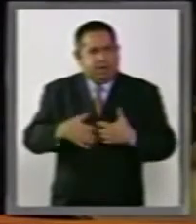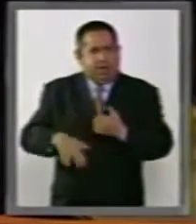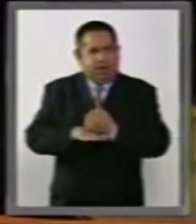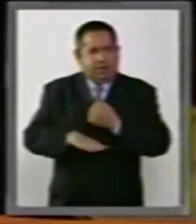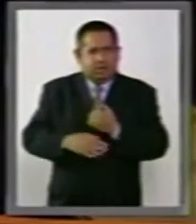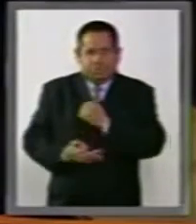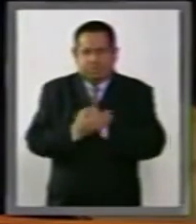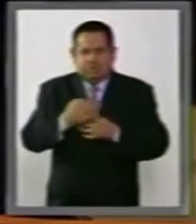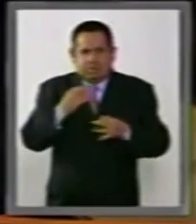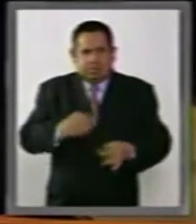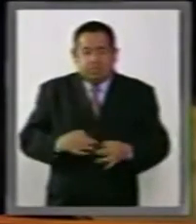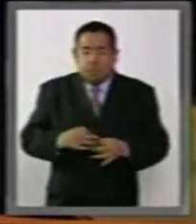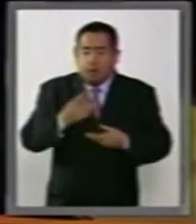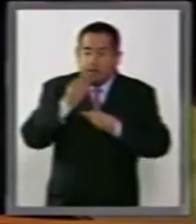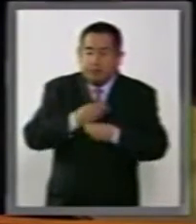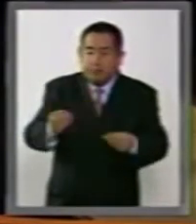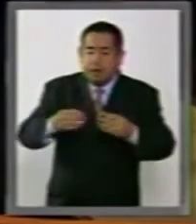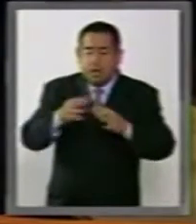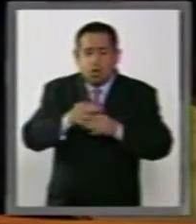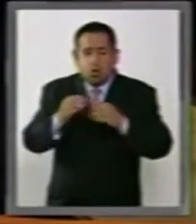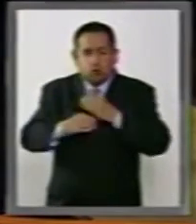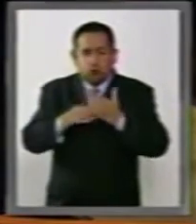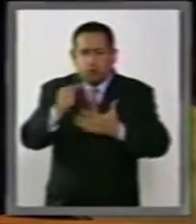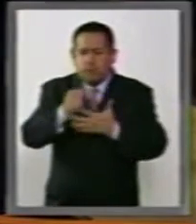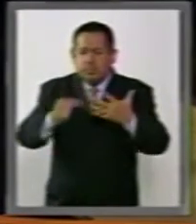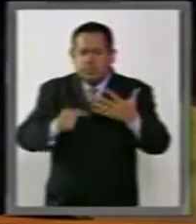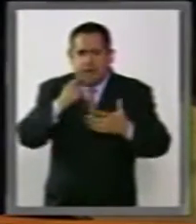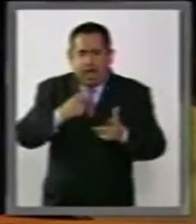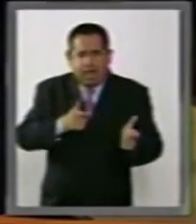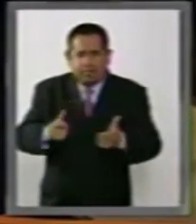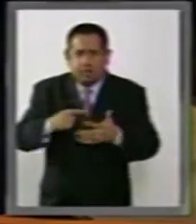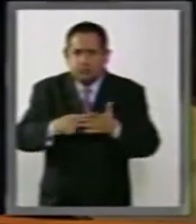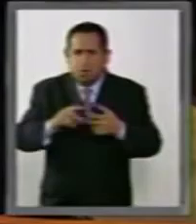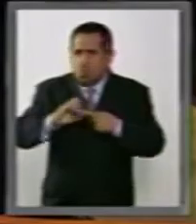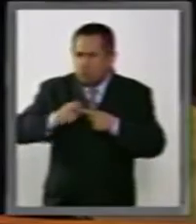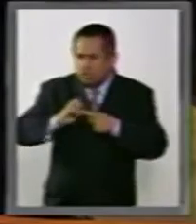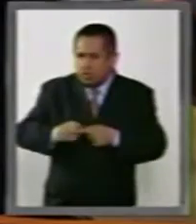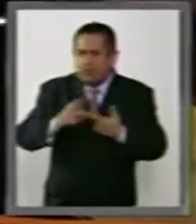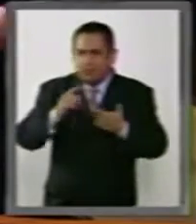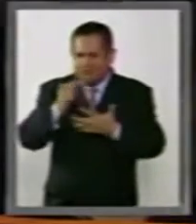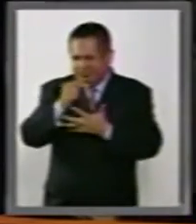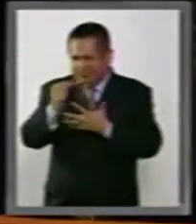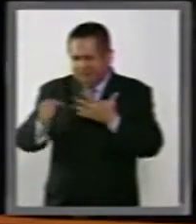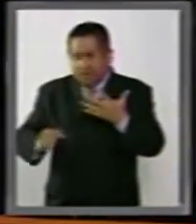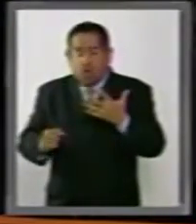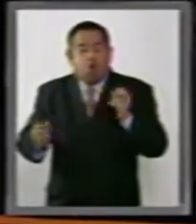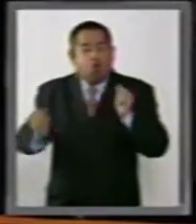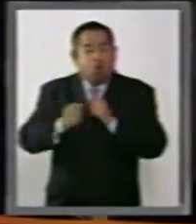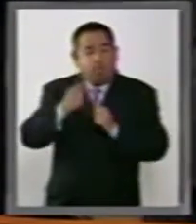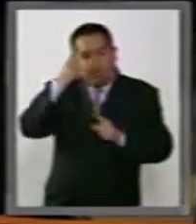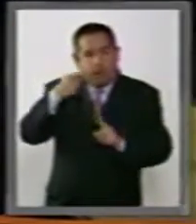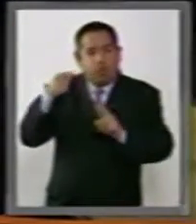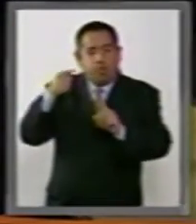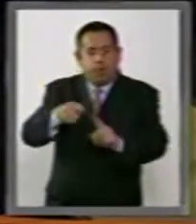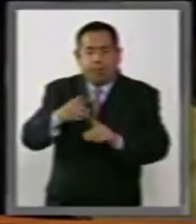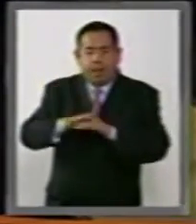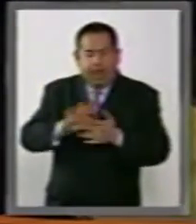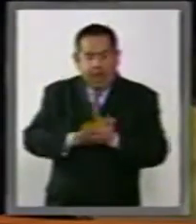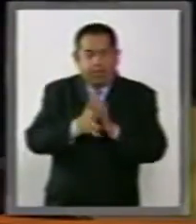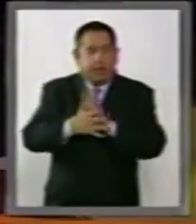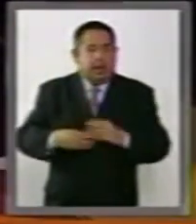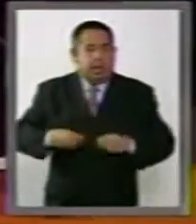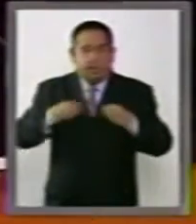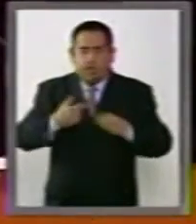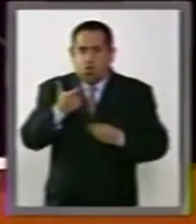de producción o distribución de artículos de consumo necesarios de armas, municiones o implementos, con el fin de transformar la